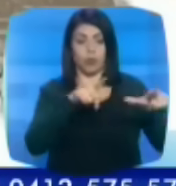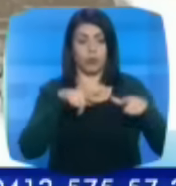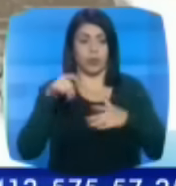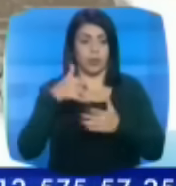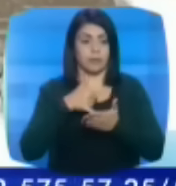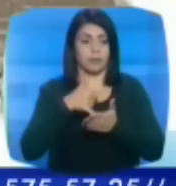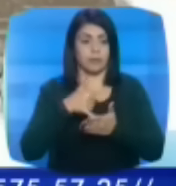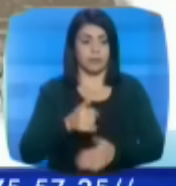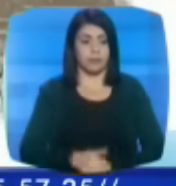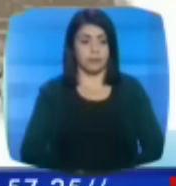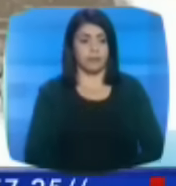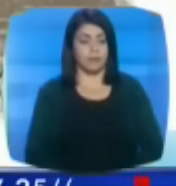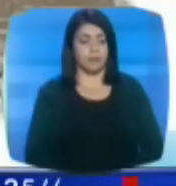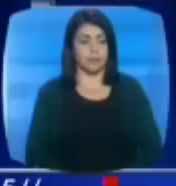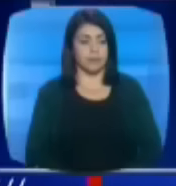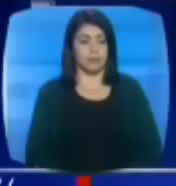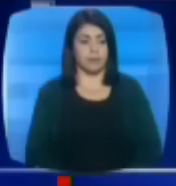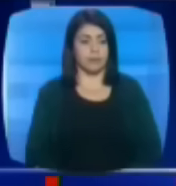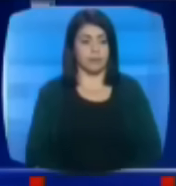zonas afectadas.